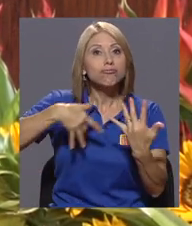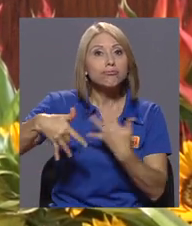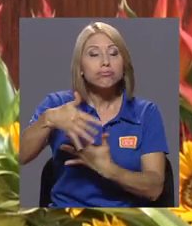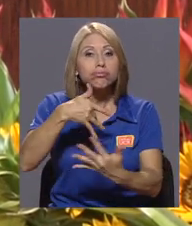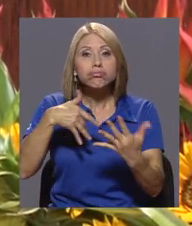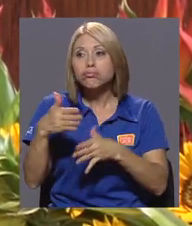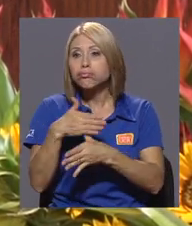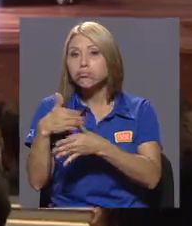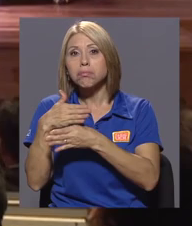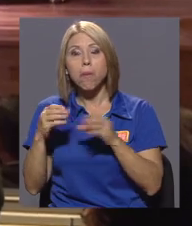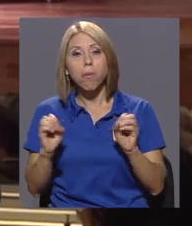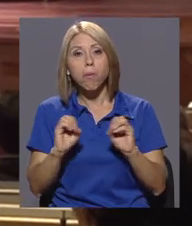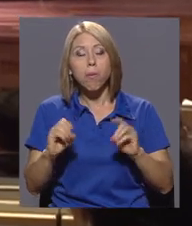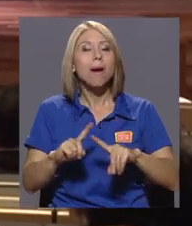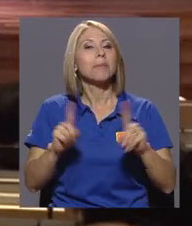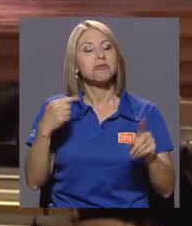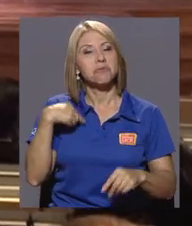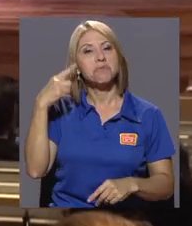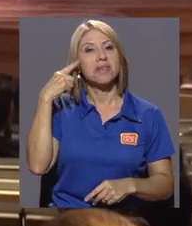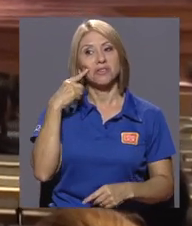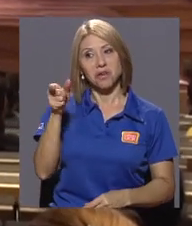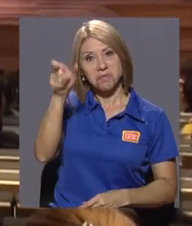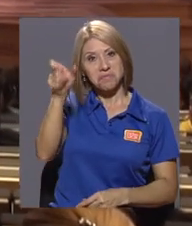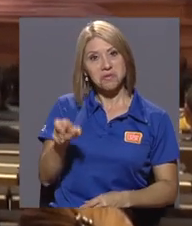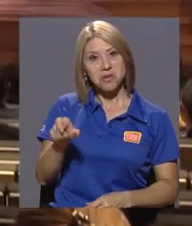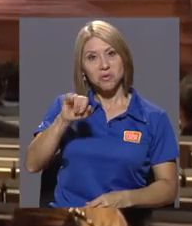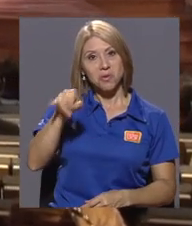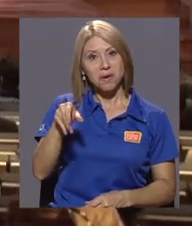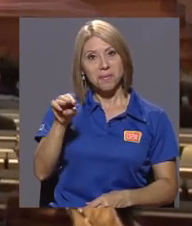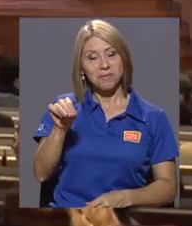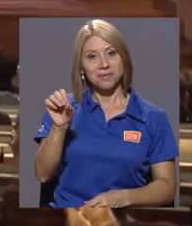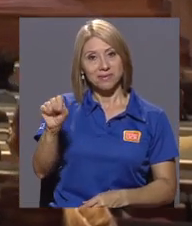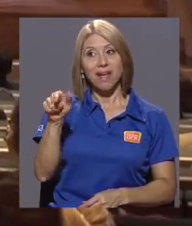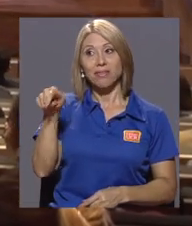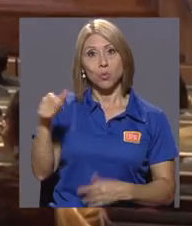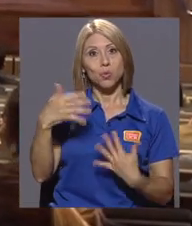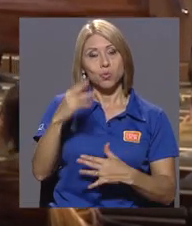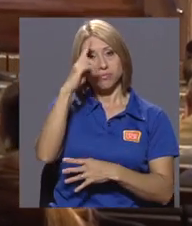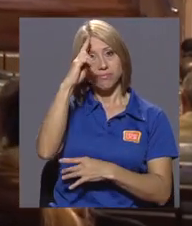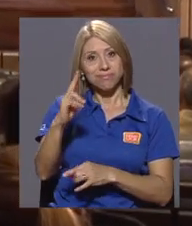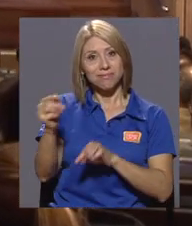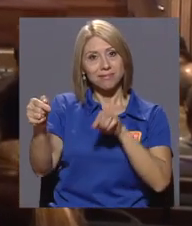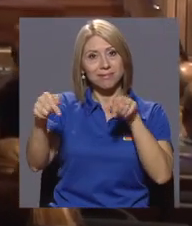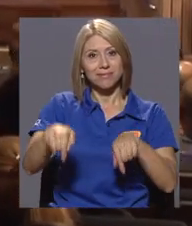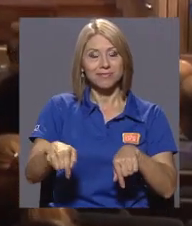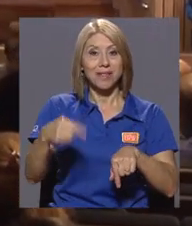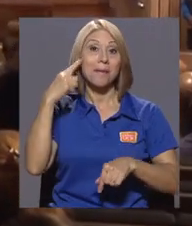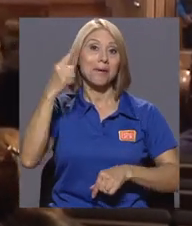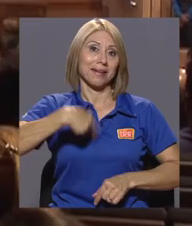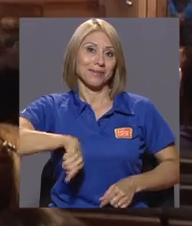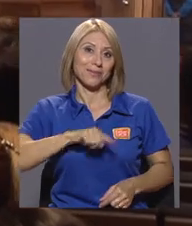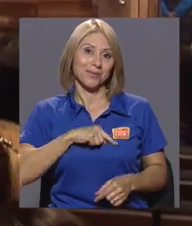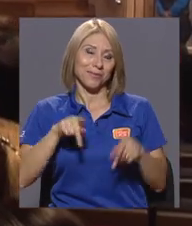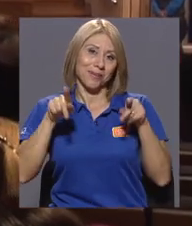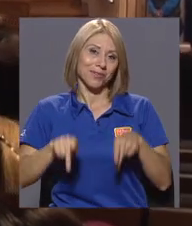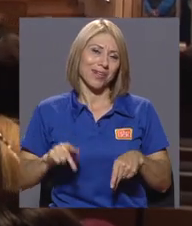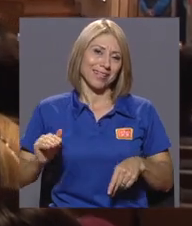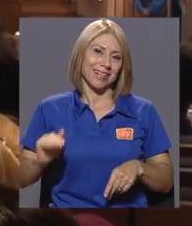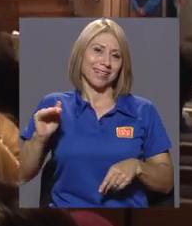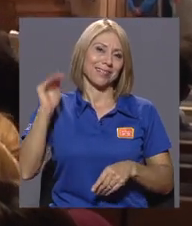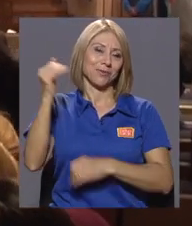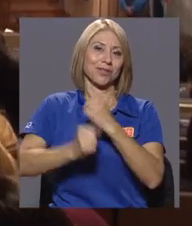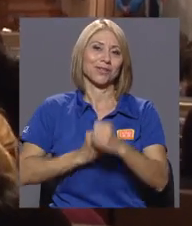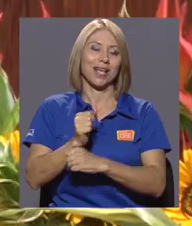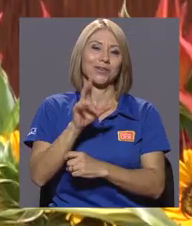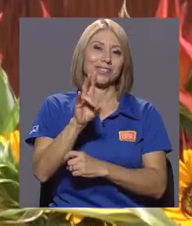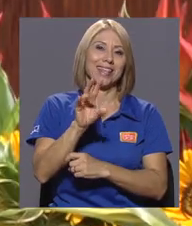no comparte sus experiencias pero pienso que no manuel serrat existe acá es un privilegio sobre todo para los que crecimos en los setentas ochentas